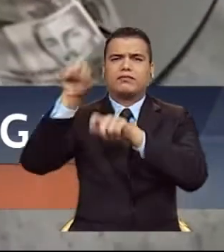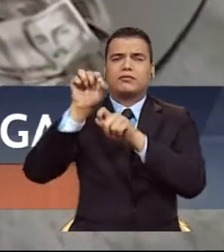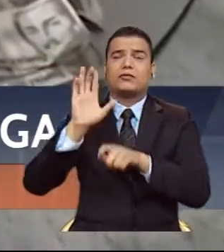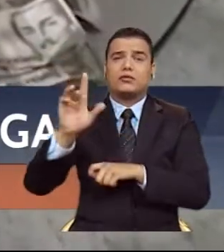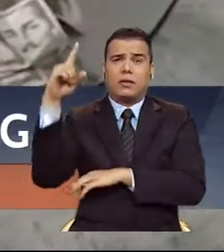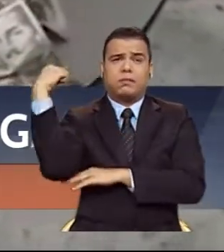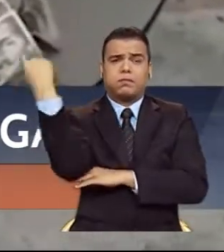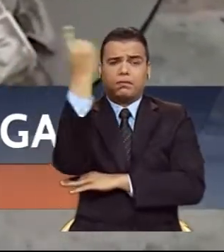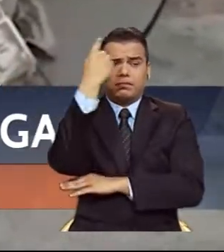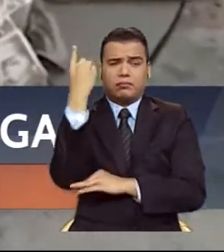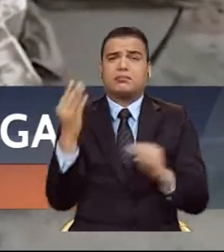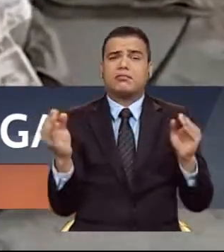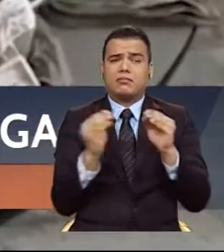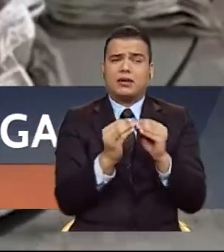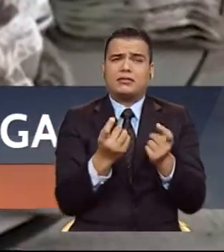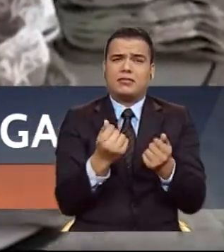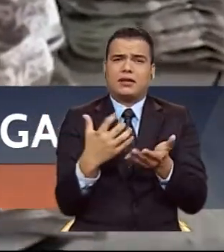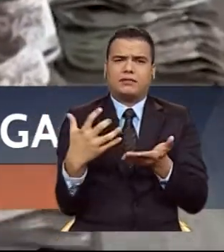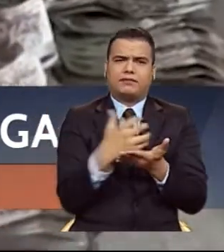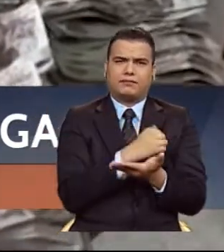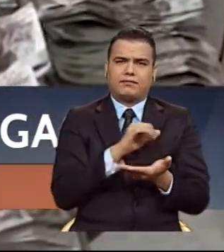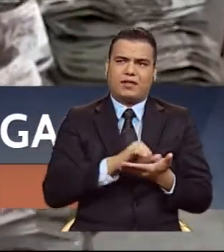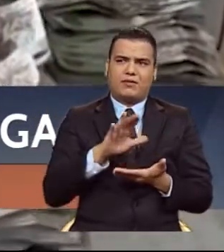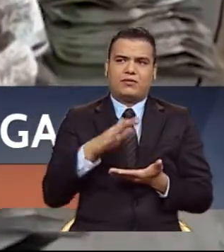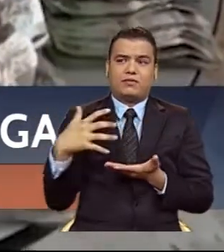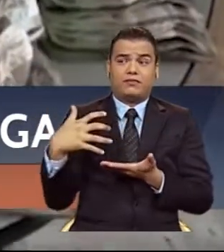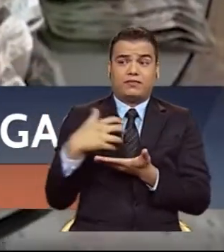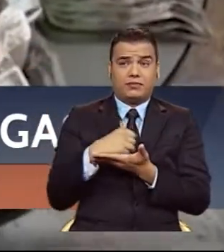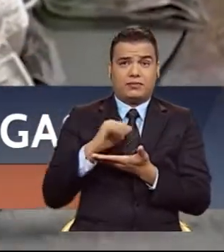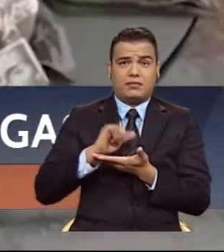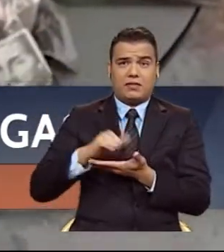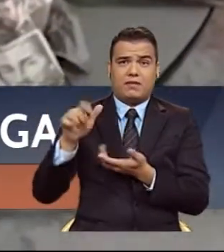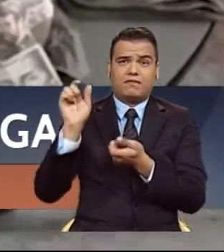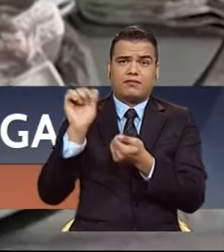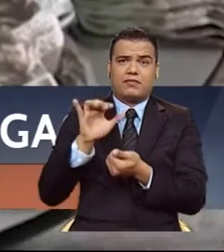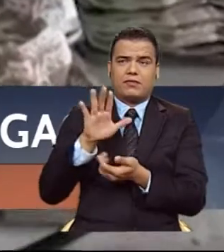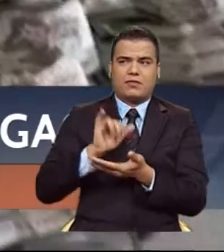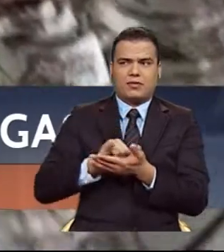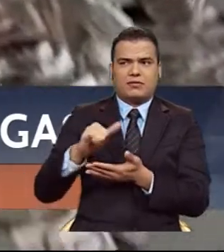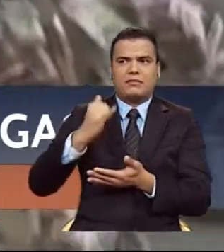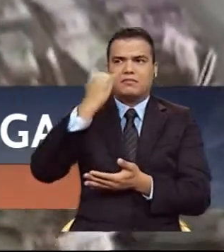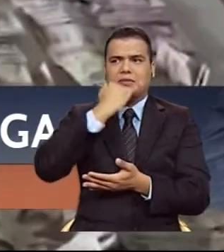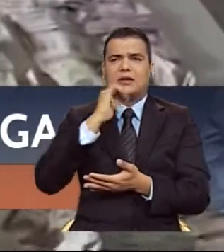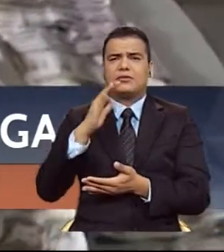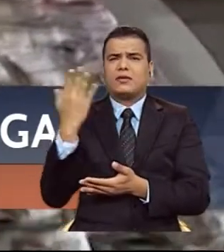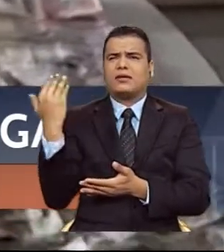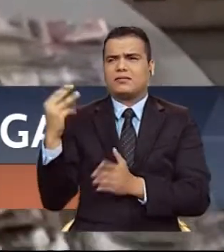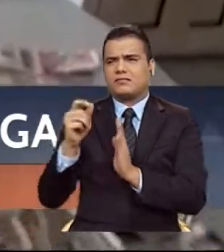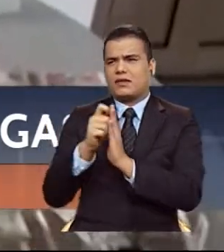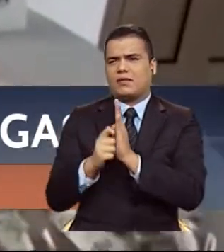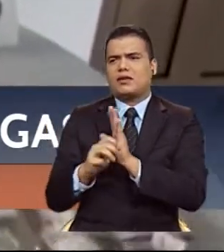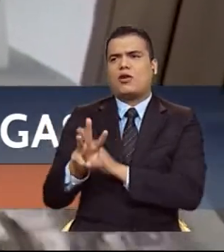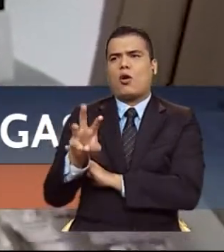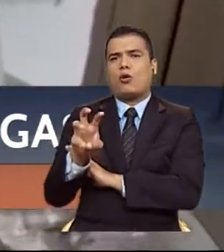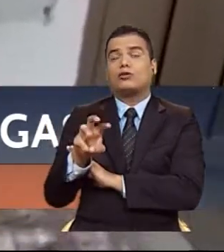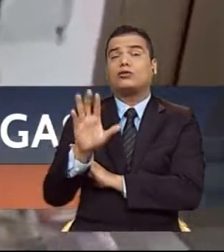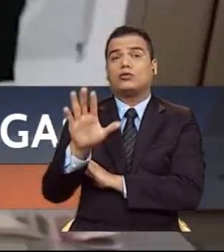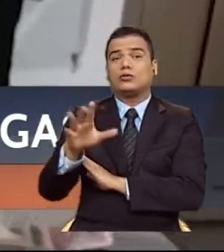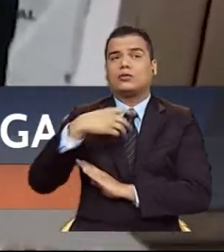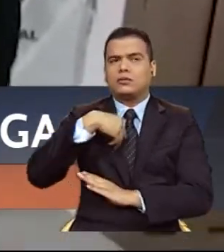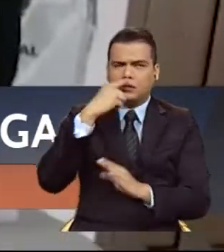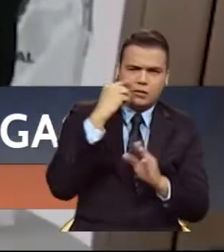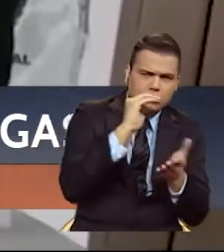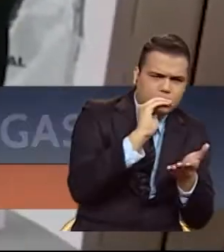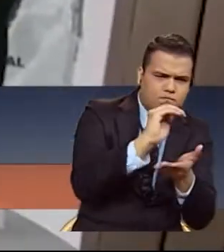mercado y dinero producto de esta venta ilegal. Suárez ya tenía 8 anotaciones judiciales por tráfico de